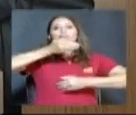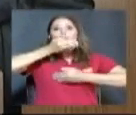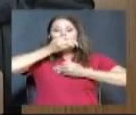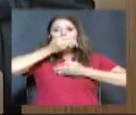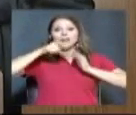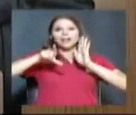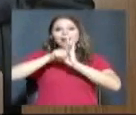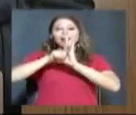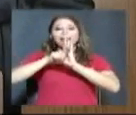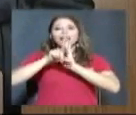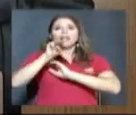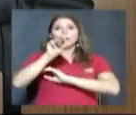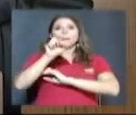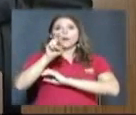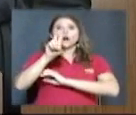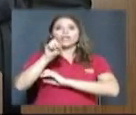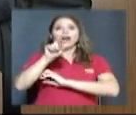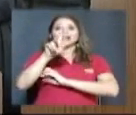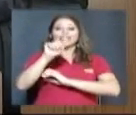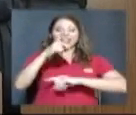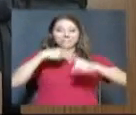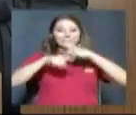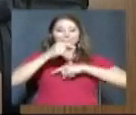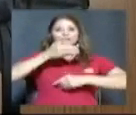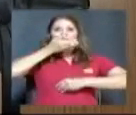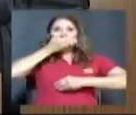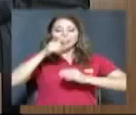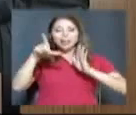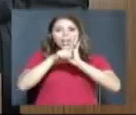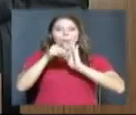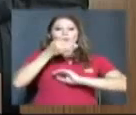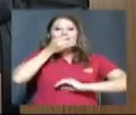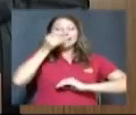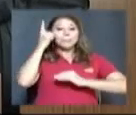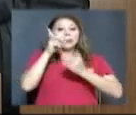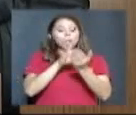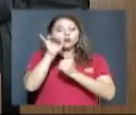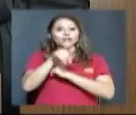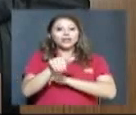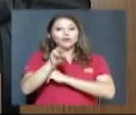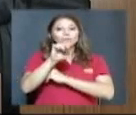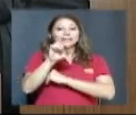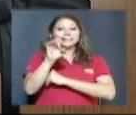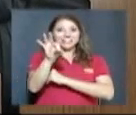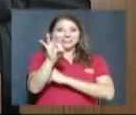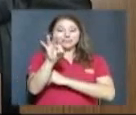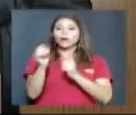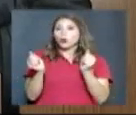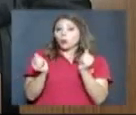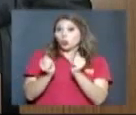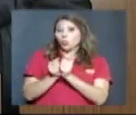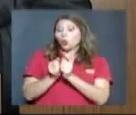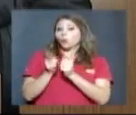Marvin, a partir de la necesidad de una nueva legislación y poniendo la red MICA desde su